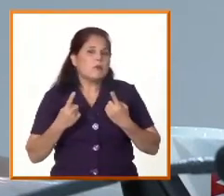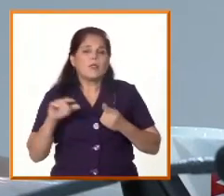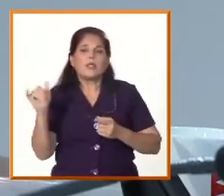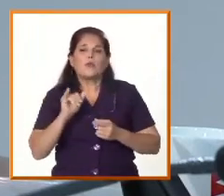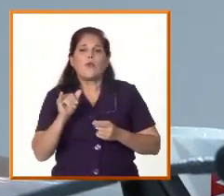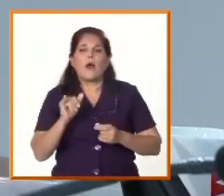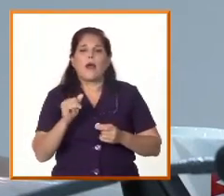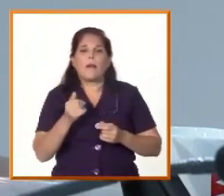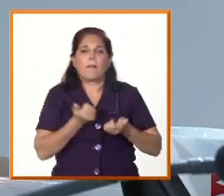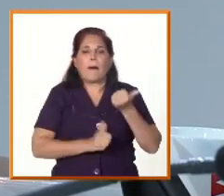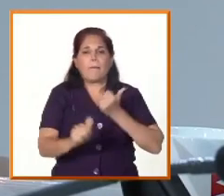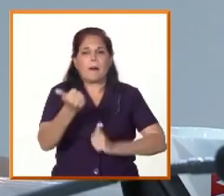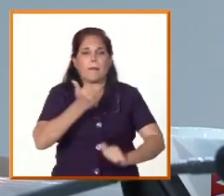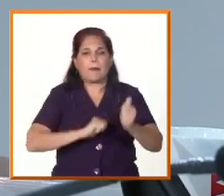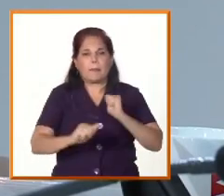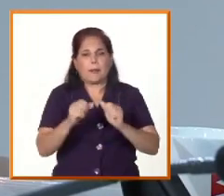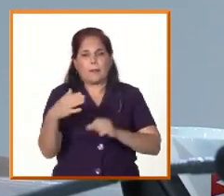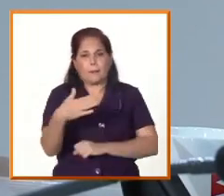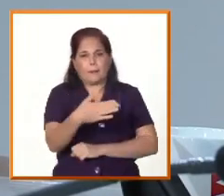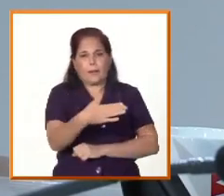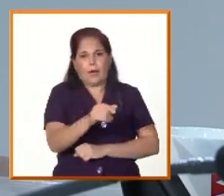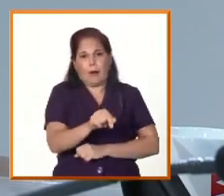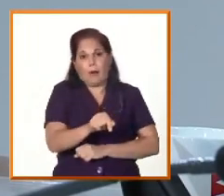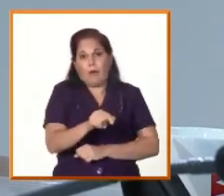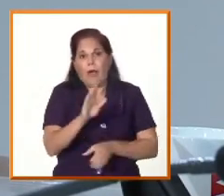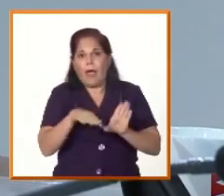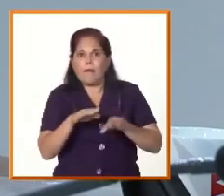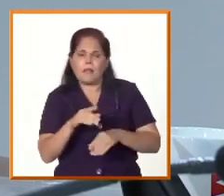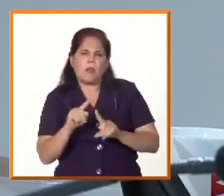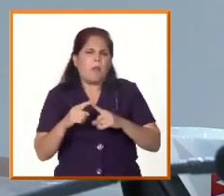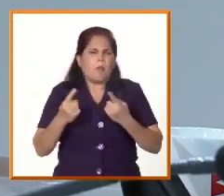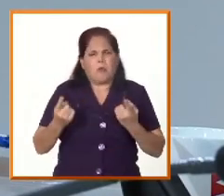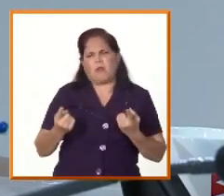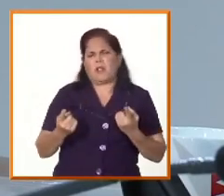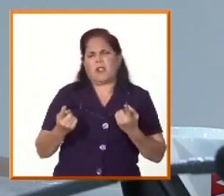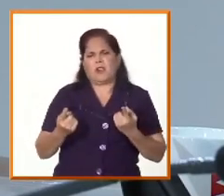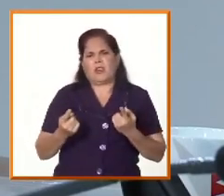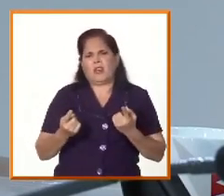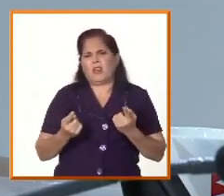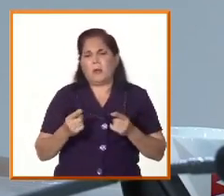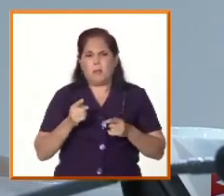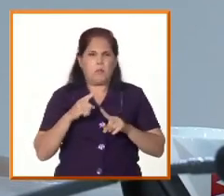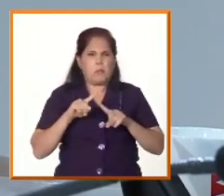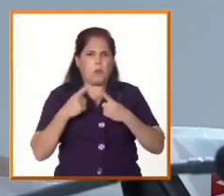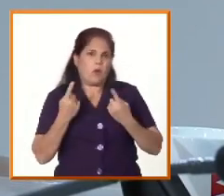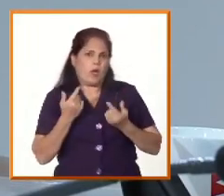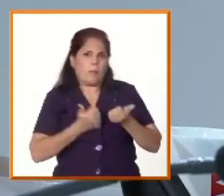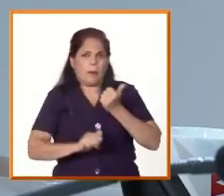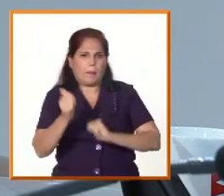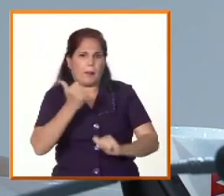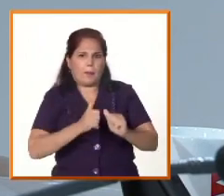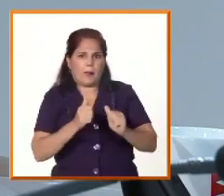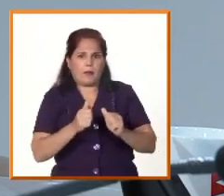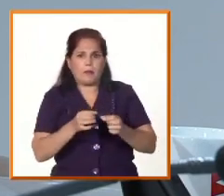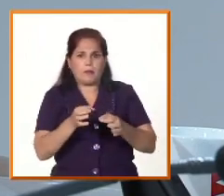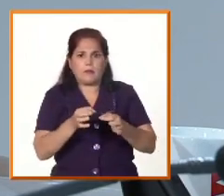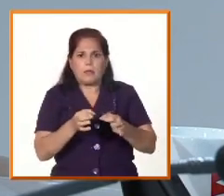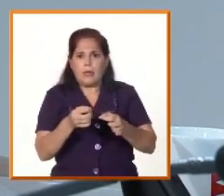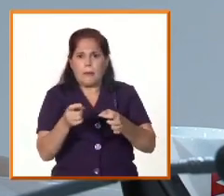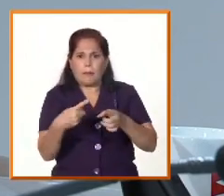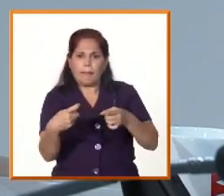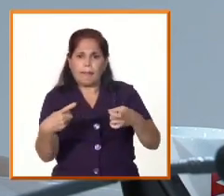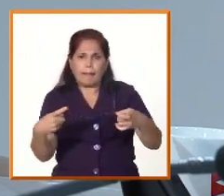el cultivo intensivo evidentemente a veces nos dicen bueno por qué no practicar el cultivo intensivo bueno Porque este cultivo